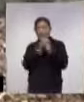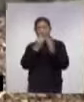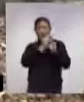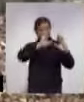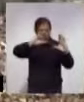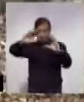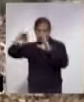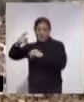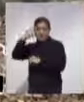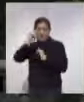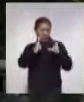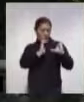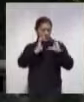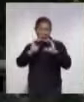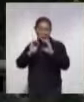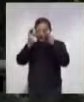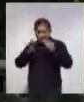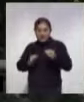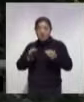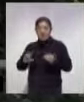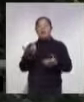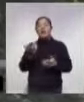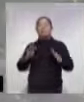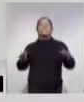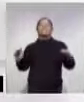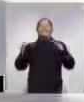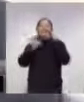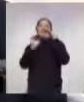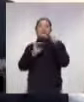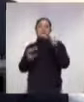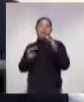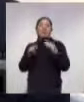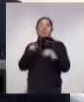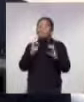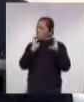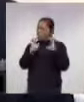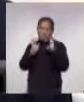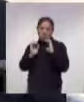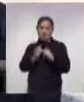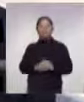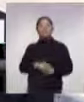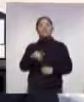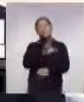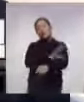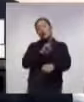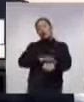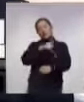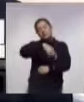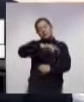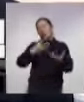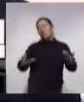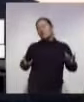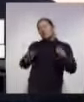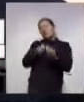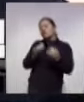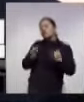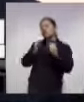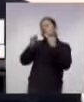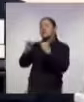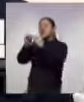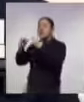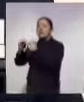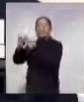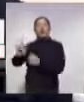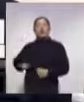permite proteger de manera eficaz el Parque Nacional La Malinche. La coordinación que ya estamos manteniendo muy estrecha con las instituciones, tanto